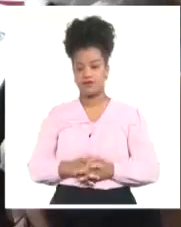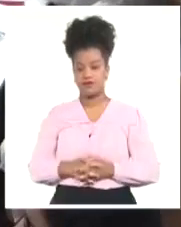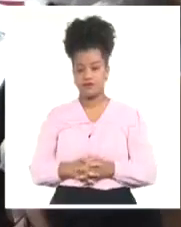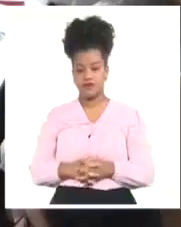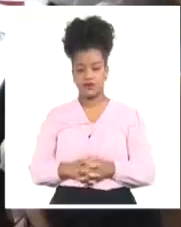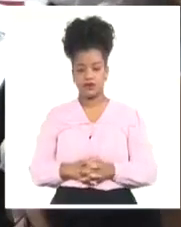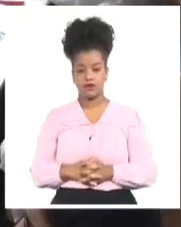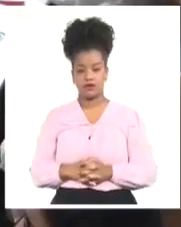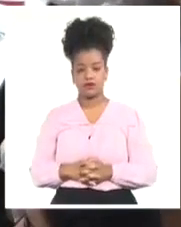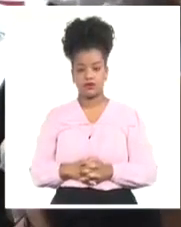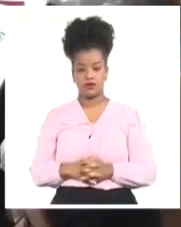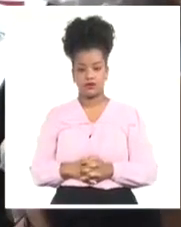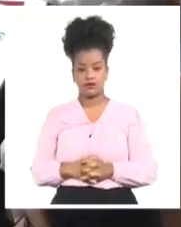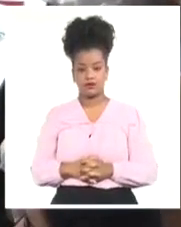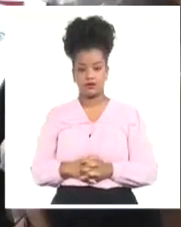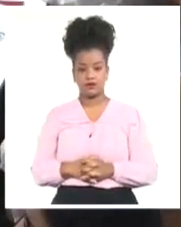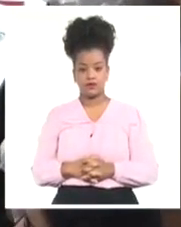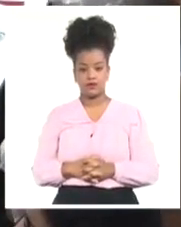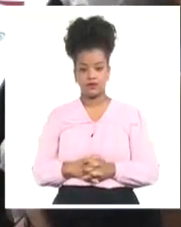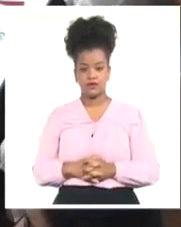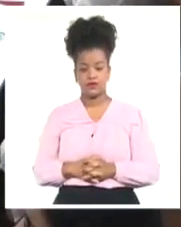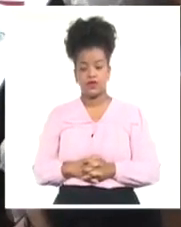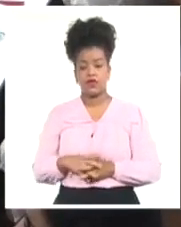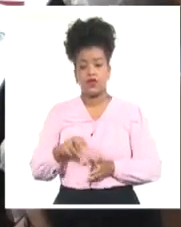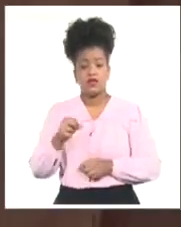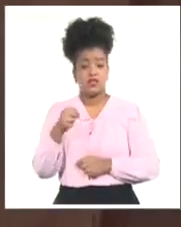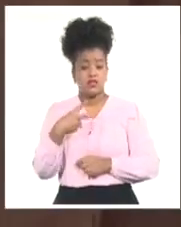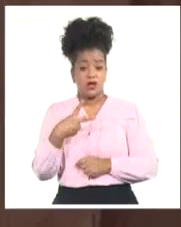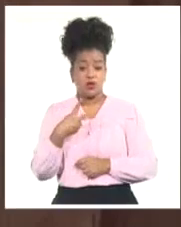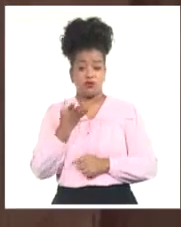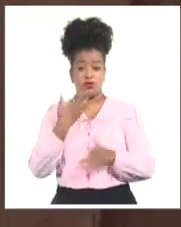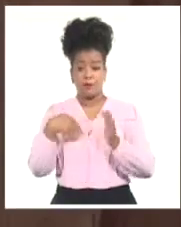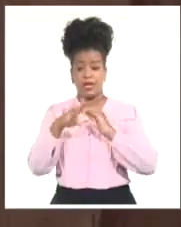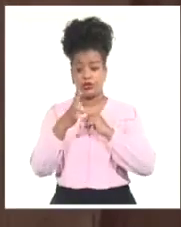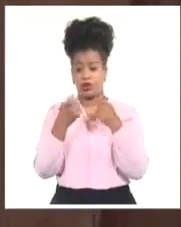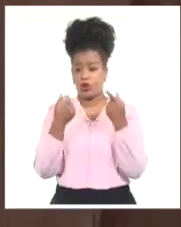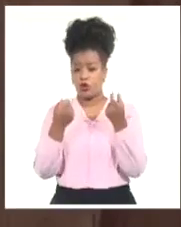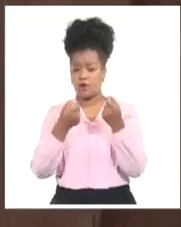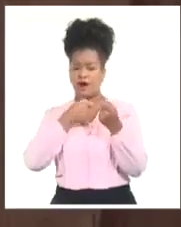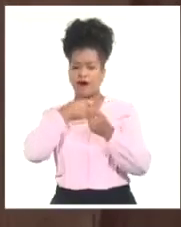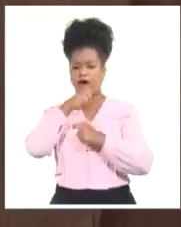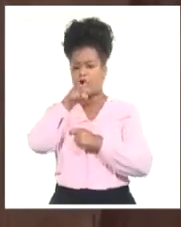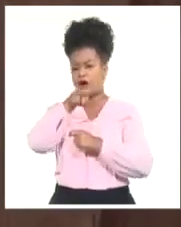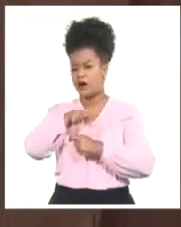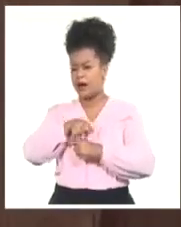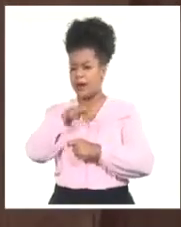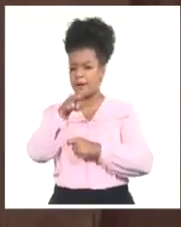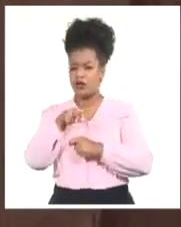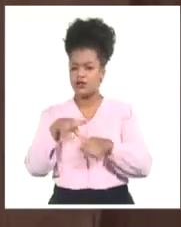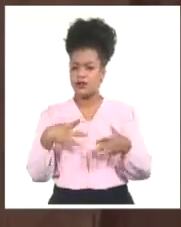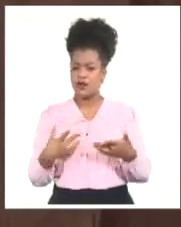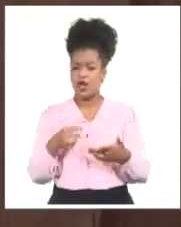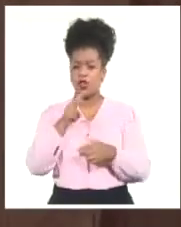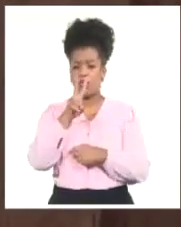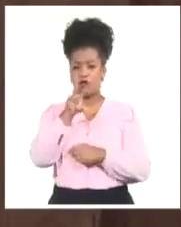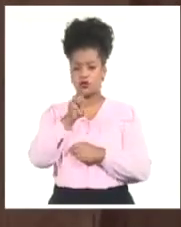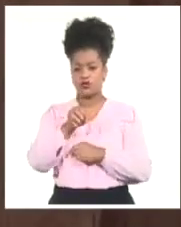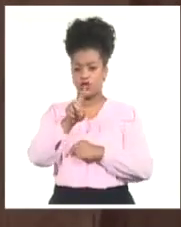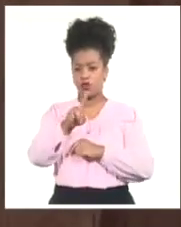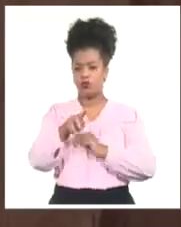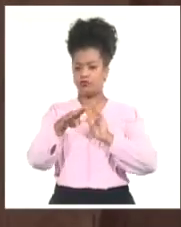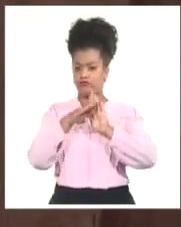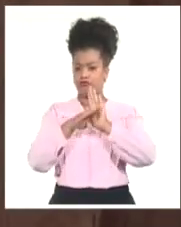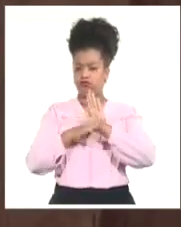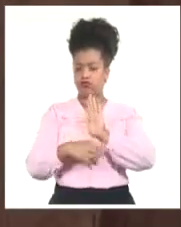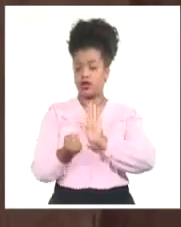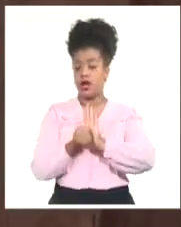El integrante del Comité Central y viceprimer ministro Alejandro Gil Fernández evaluó el estado de implementación de los 201 lineamientos